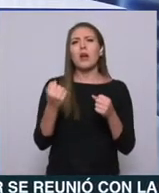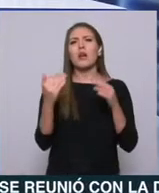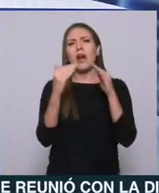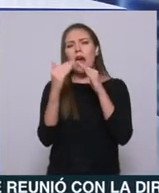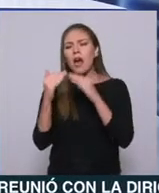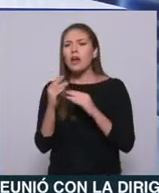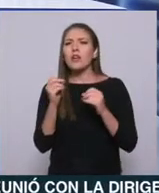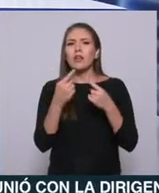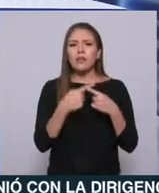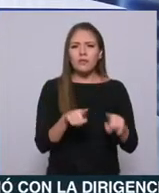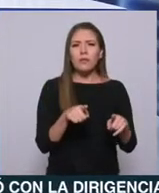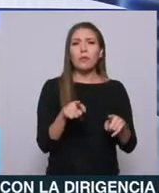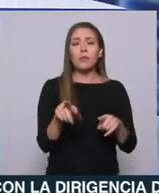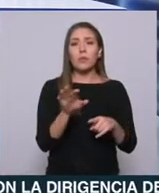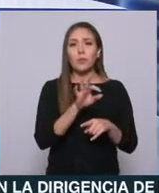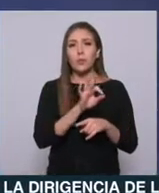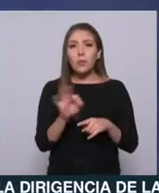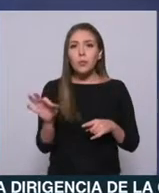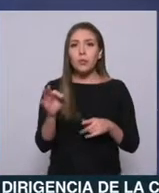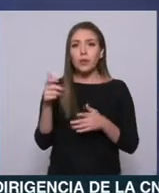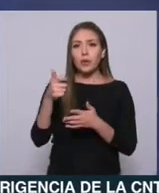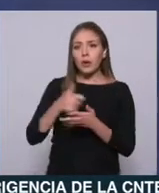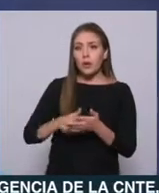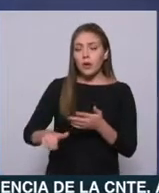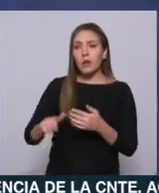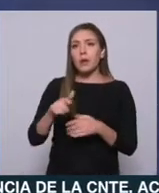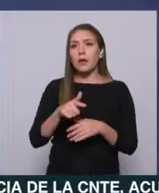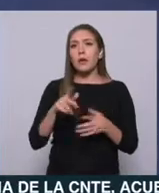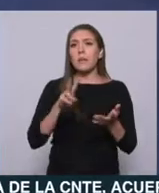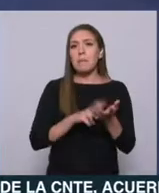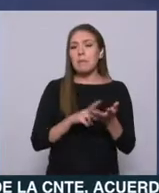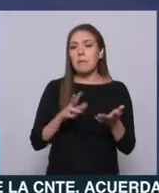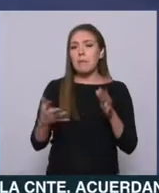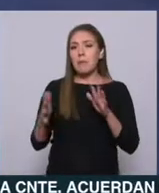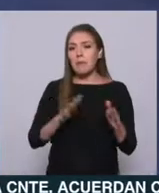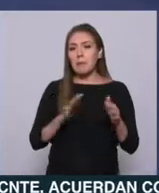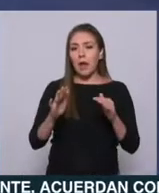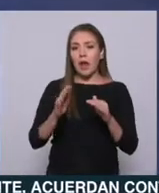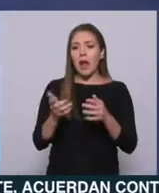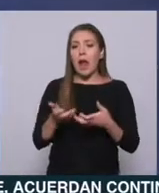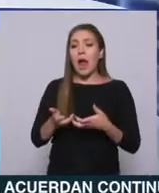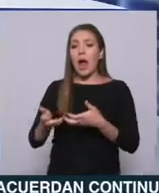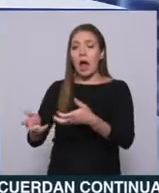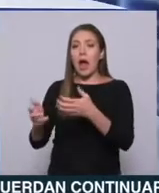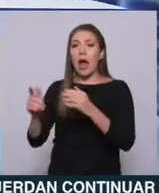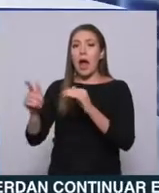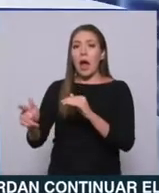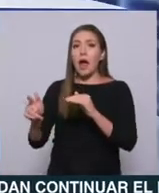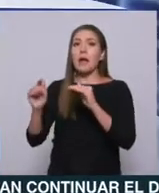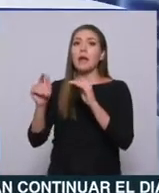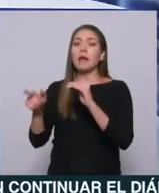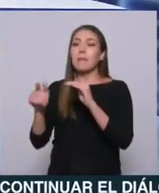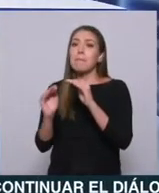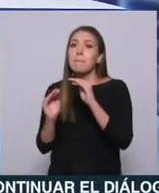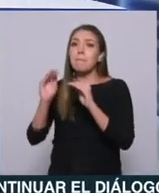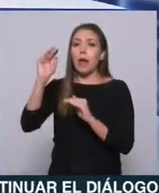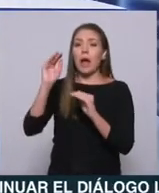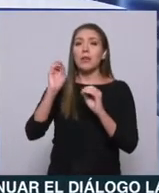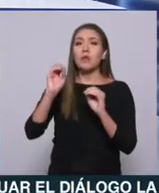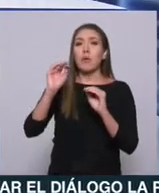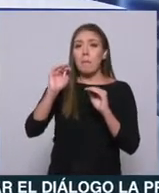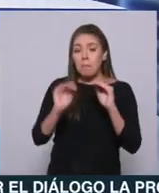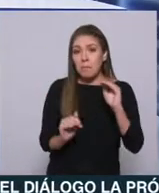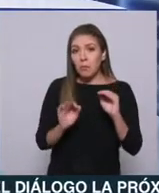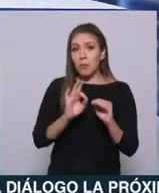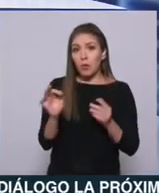conseguir a un precio más atractivo que su valor comercial si los compráramos en la calle? O incluso hay bienes que nosotros nada más